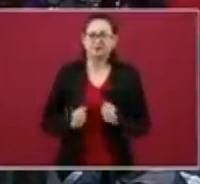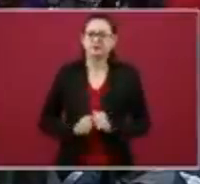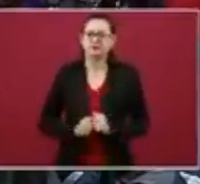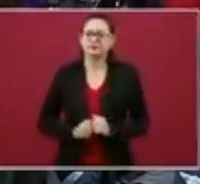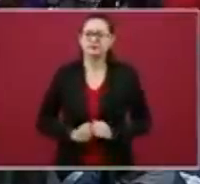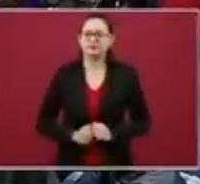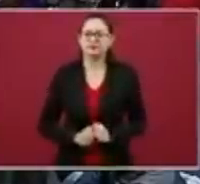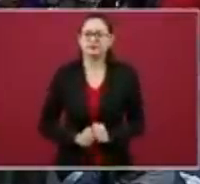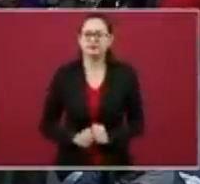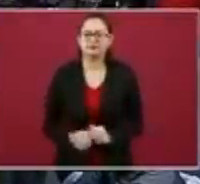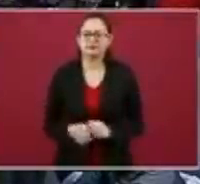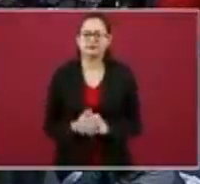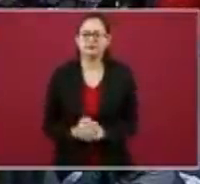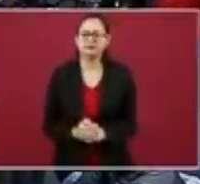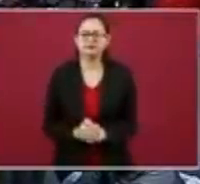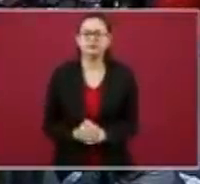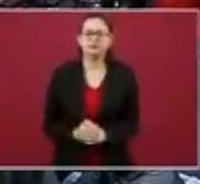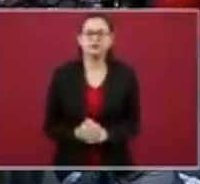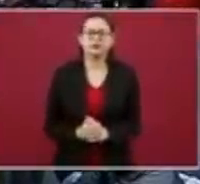Sí, es que